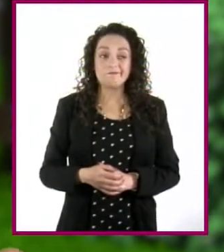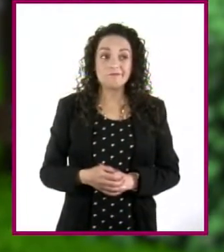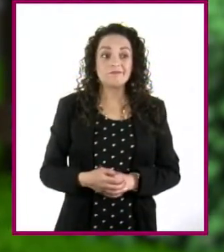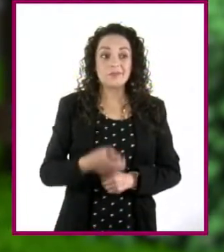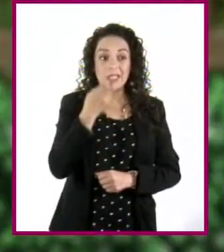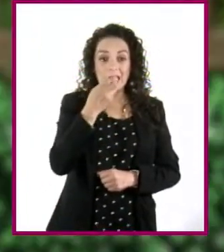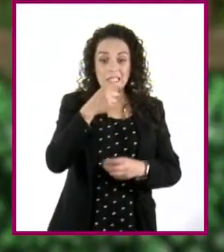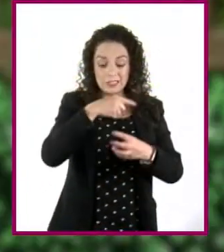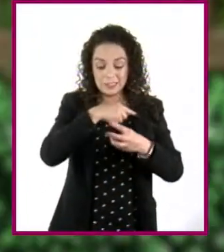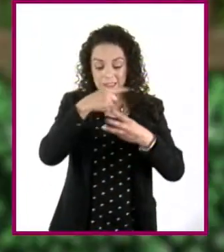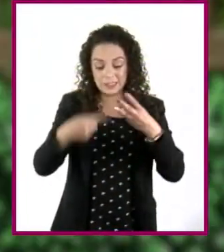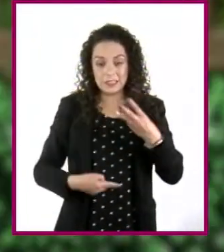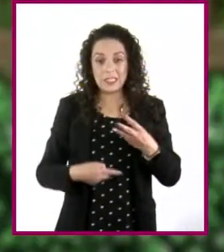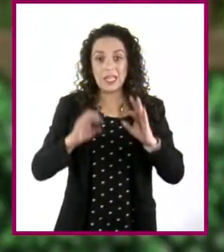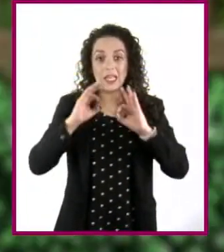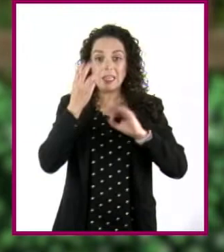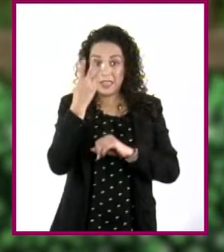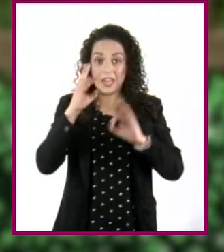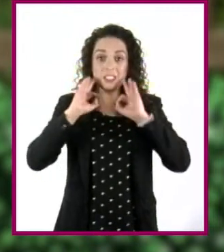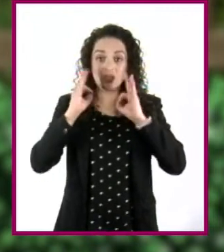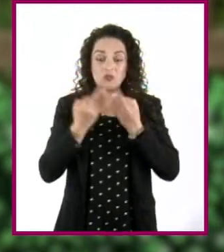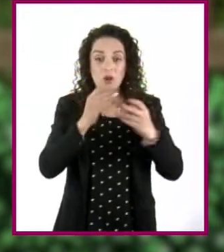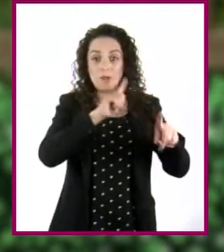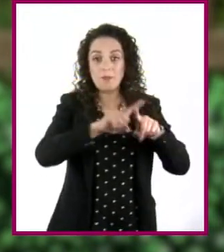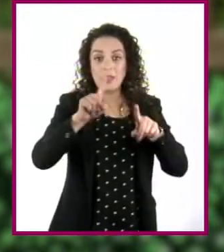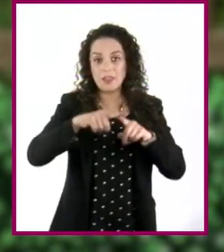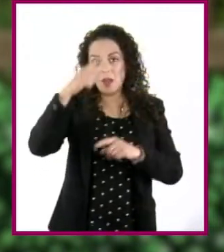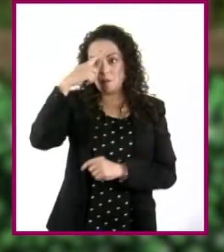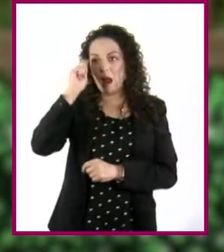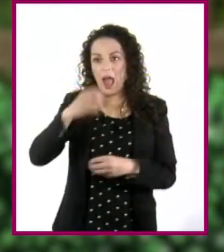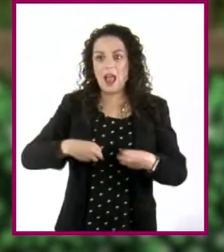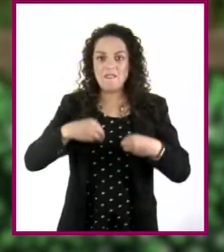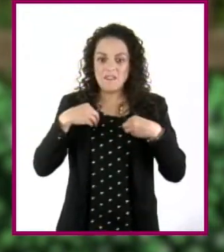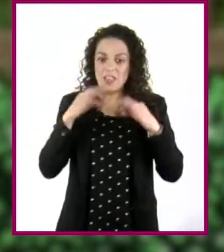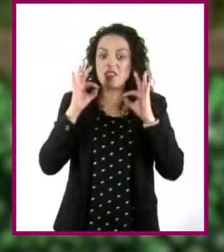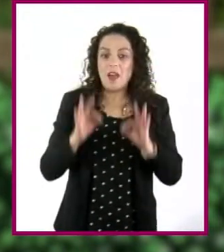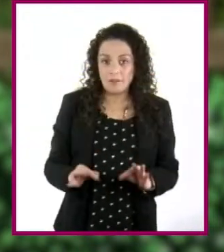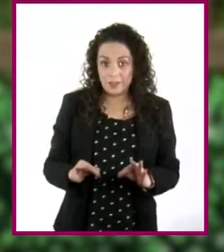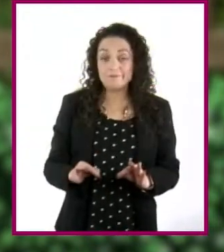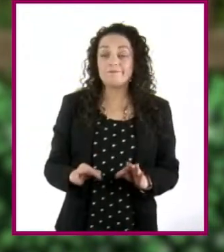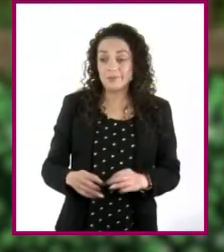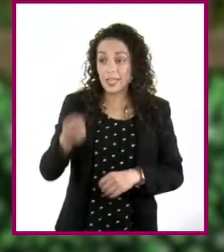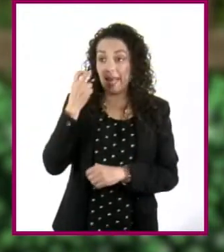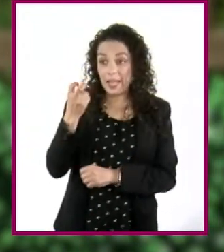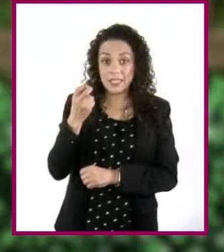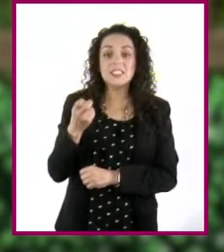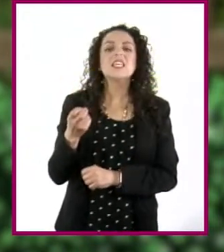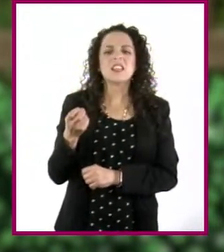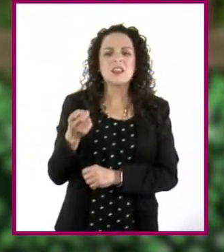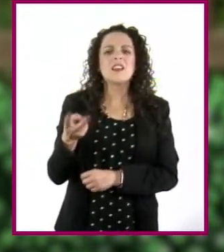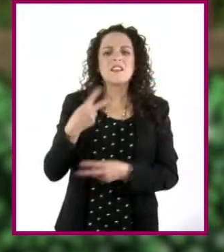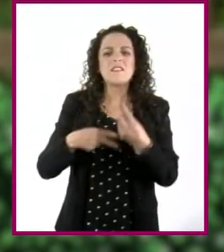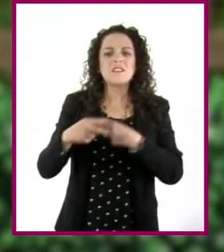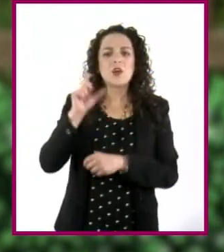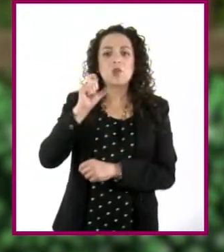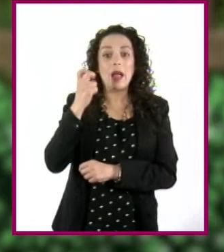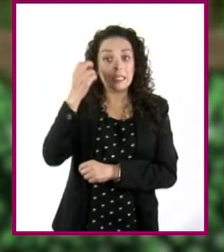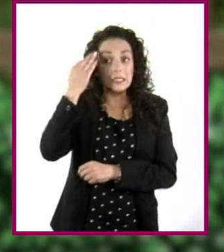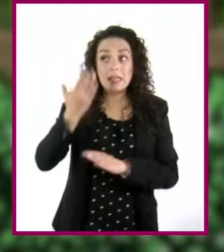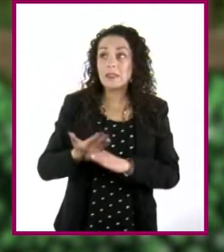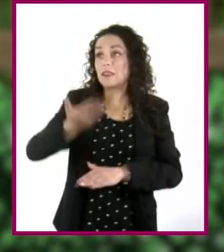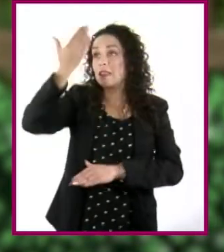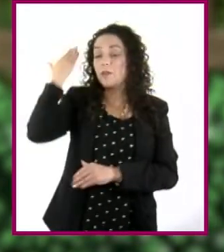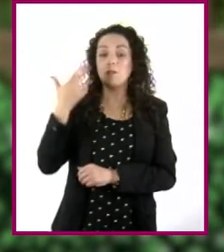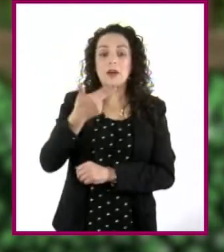lo que es la vida buena. Y esas son solo 3 de las varias escuelas que se desarrollaron durante la época helenística.